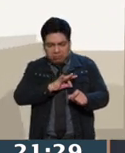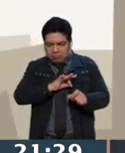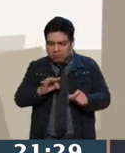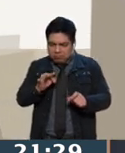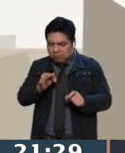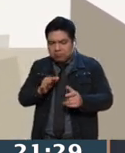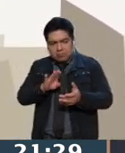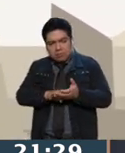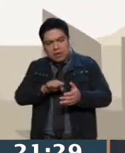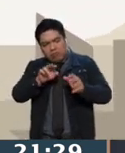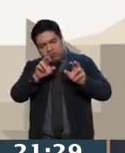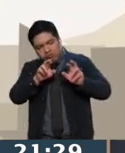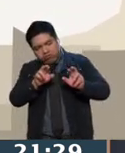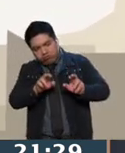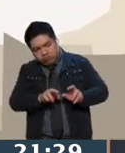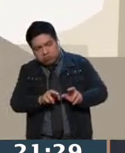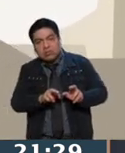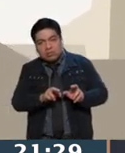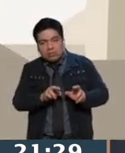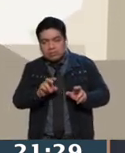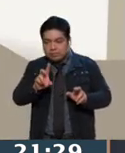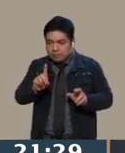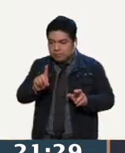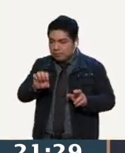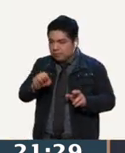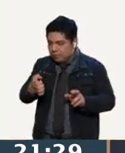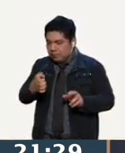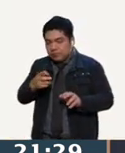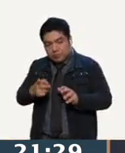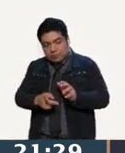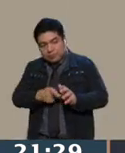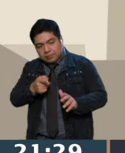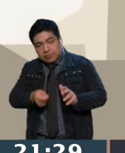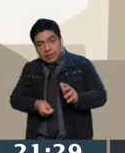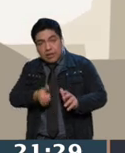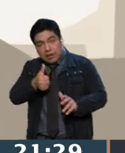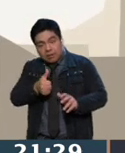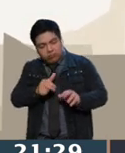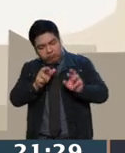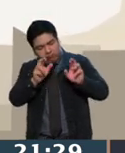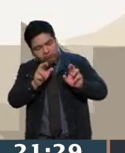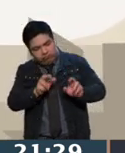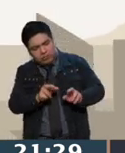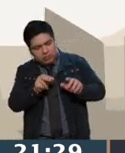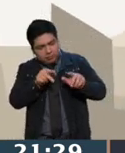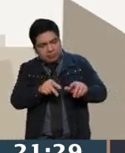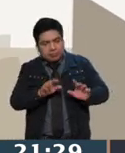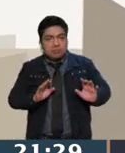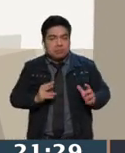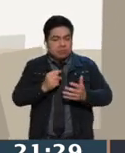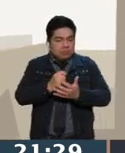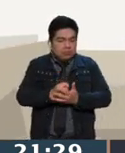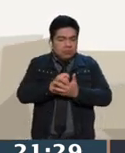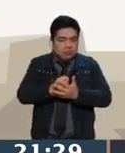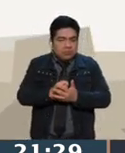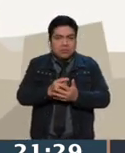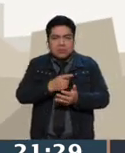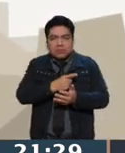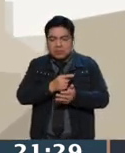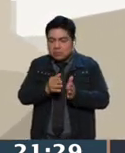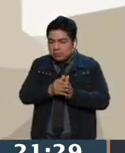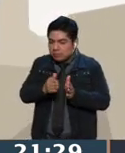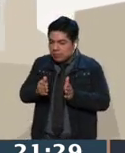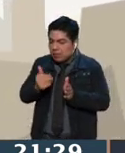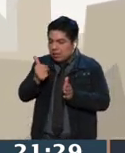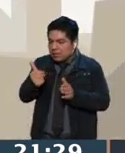tratamiento a base de radioterapia, y el 30 de enero se le dio el primer tratamiento de radioterapia. Quiere decir que solo 6 días después